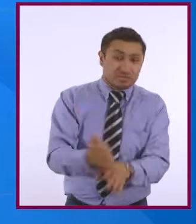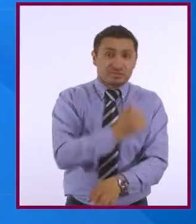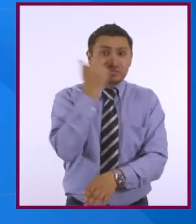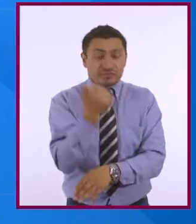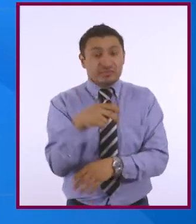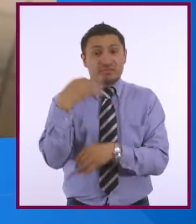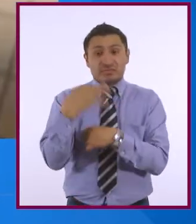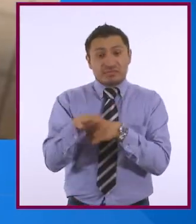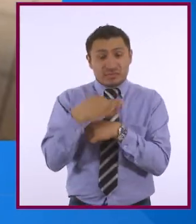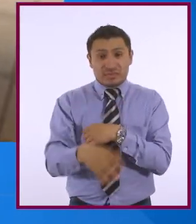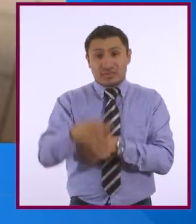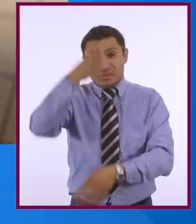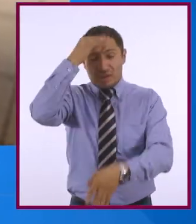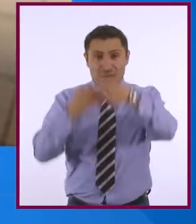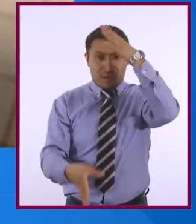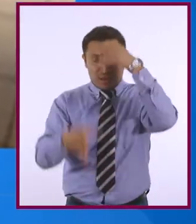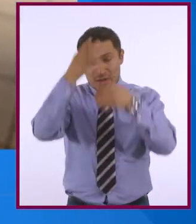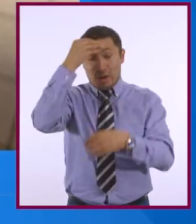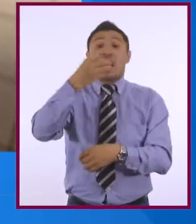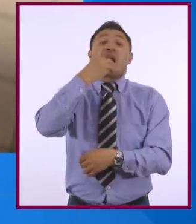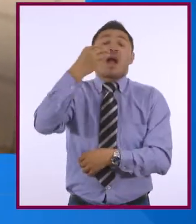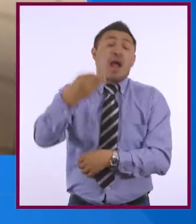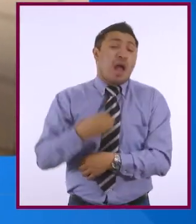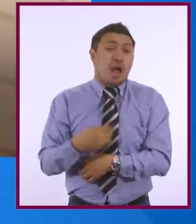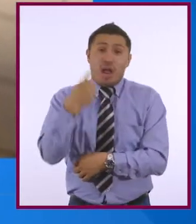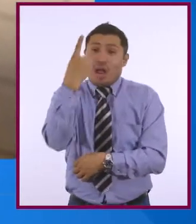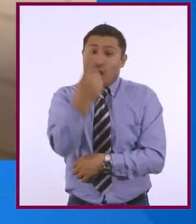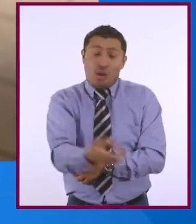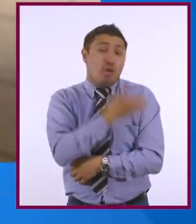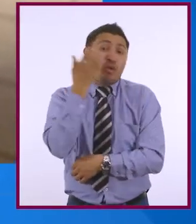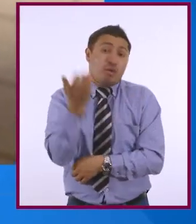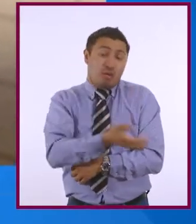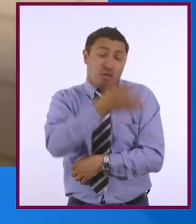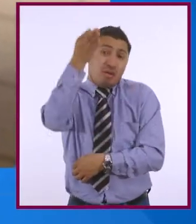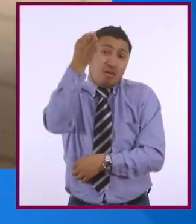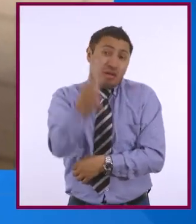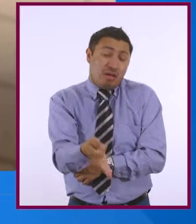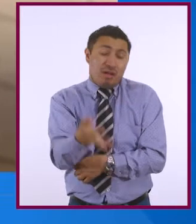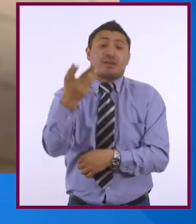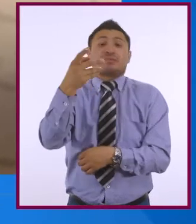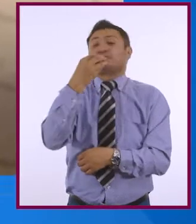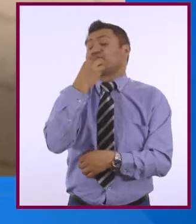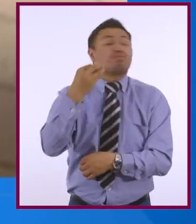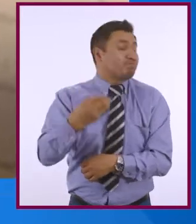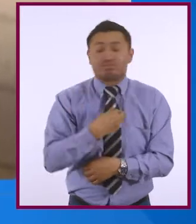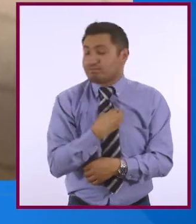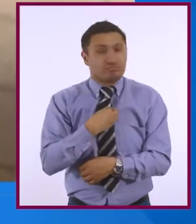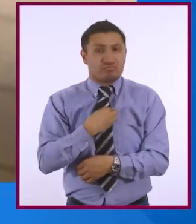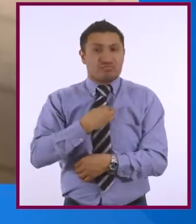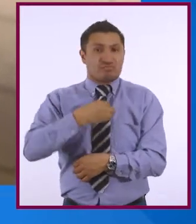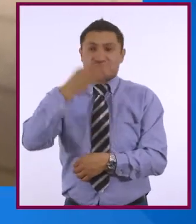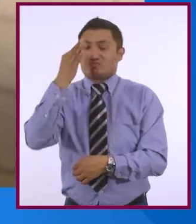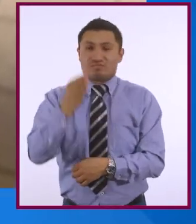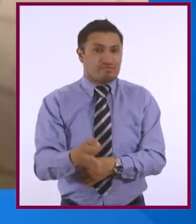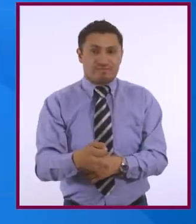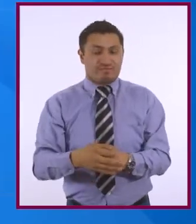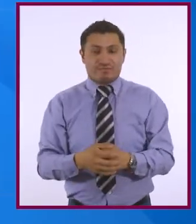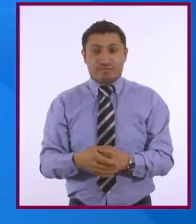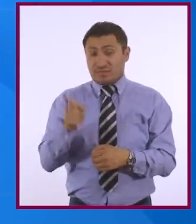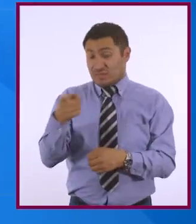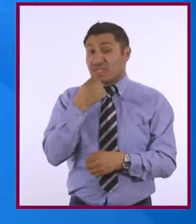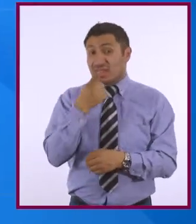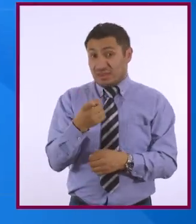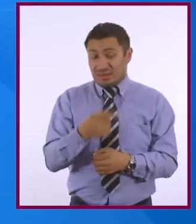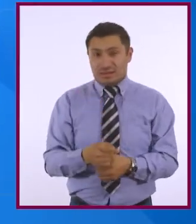mientras están aprendiendo, aunque sea por una parte costumbre aceptada, de ninguna manera lo quisiera,